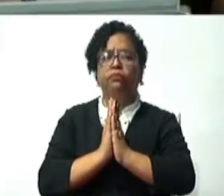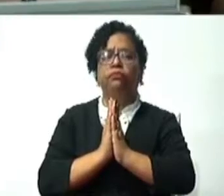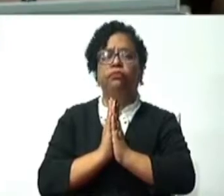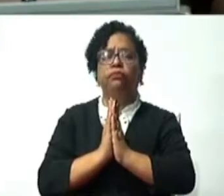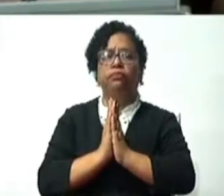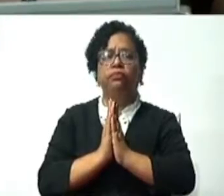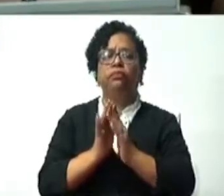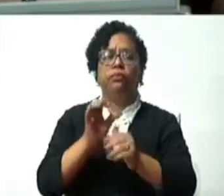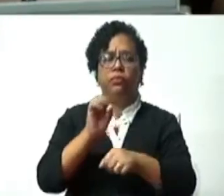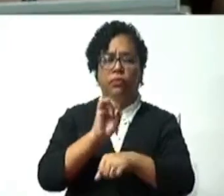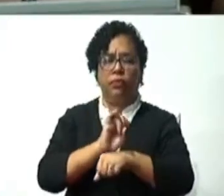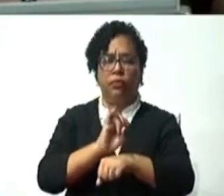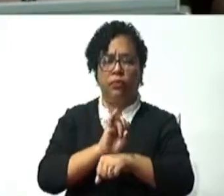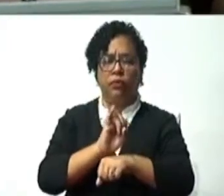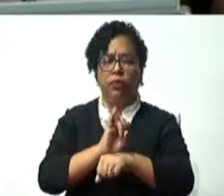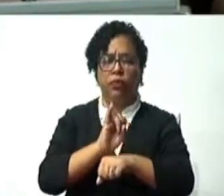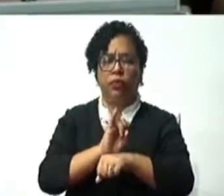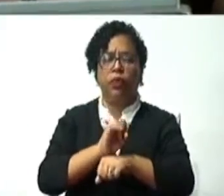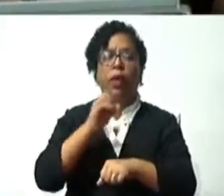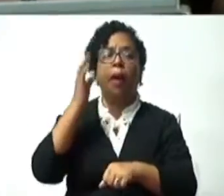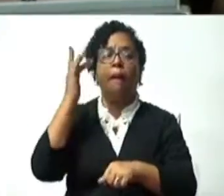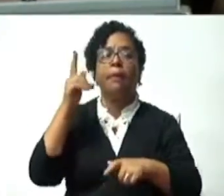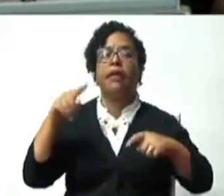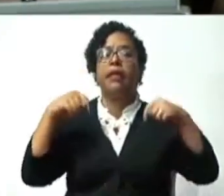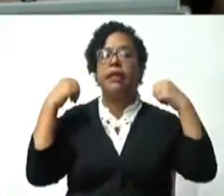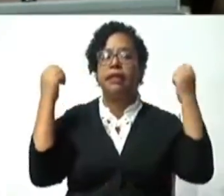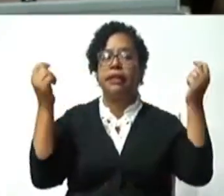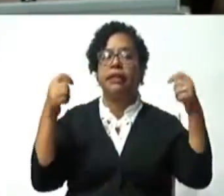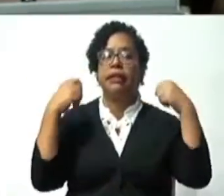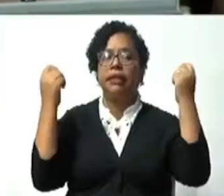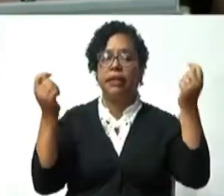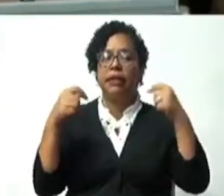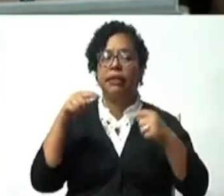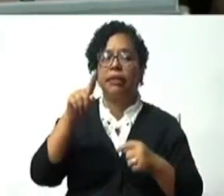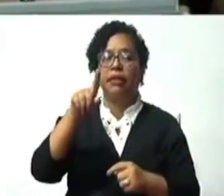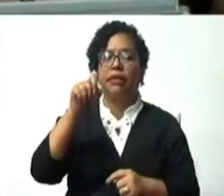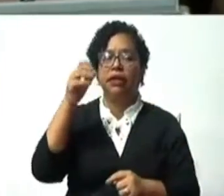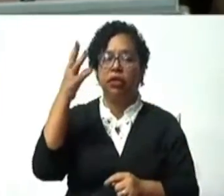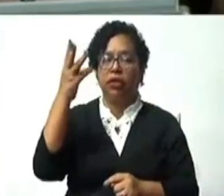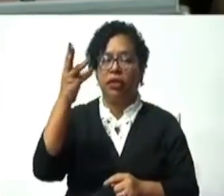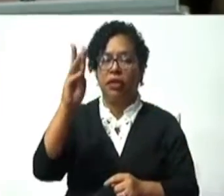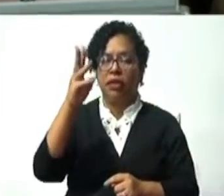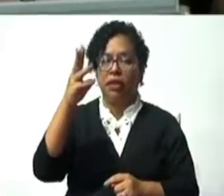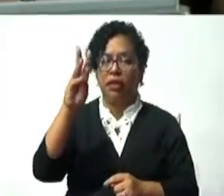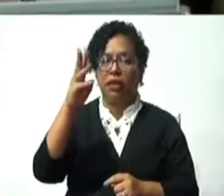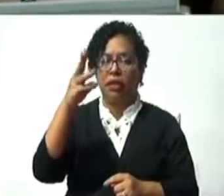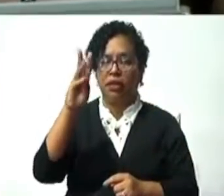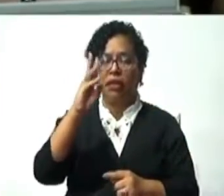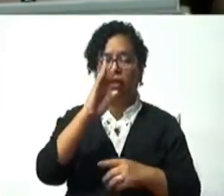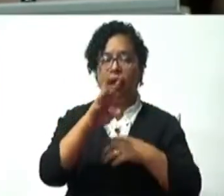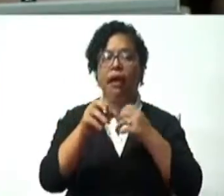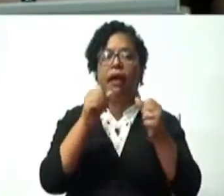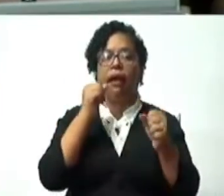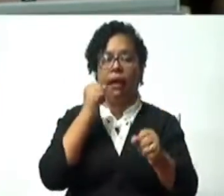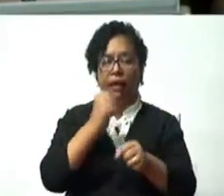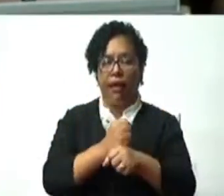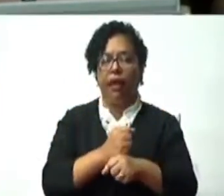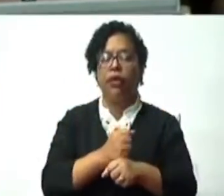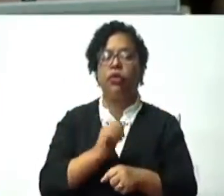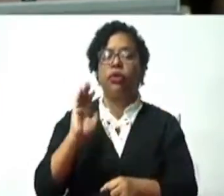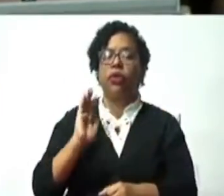del 116 aniversario del extinto líder presidente Joaquín